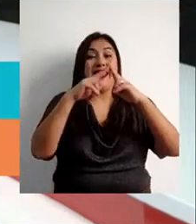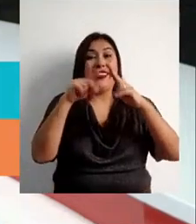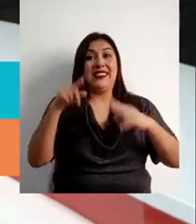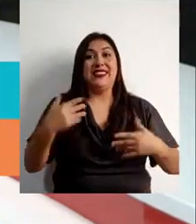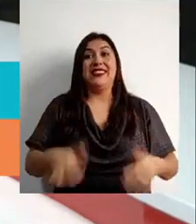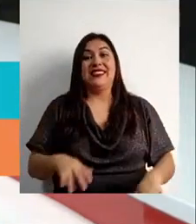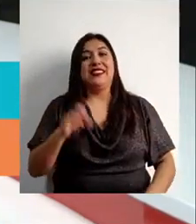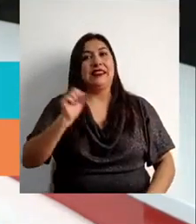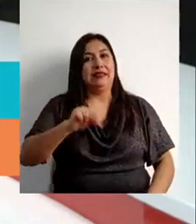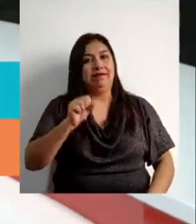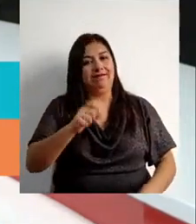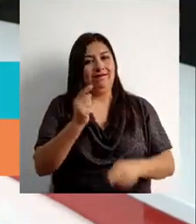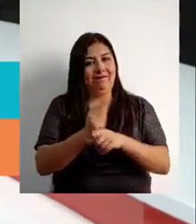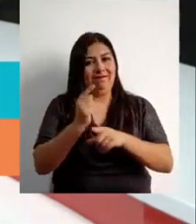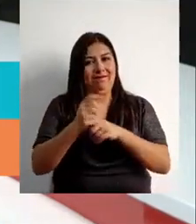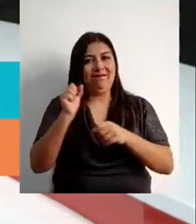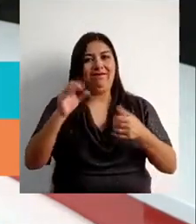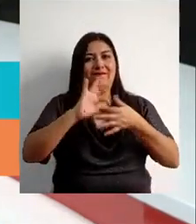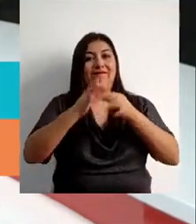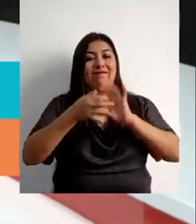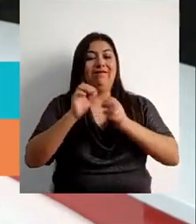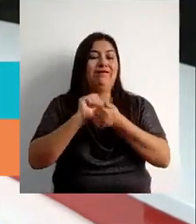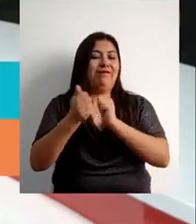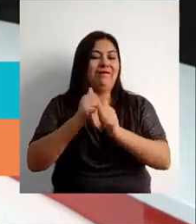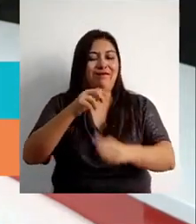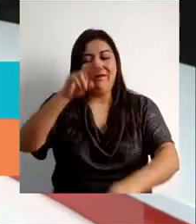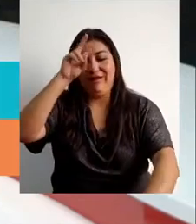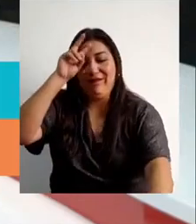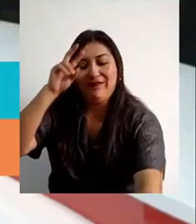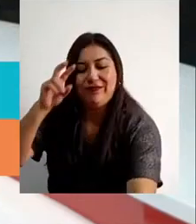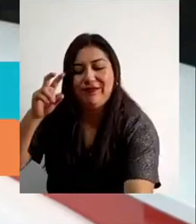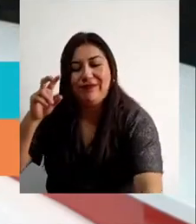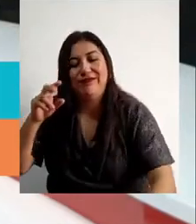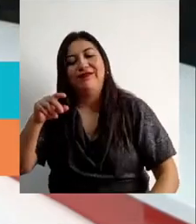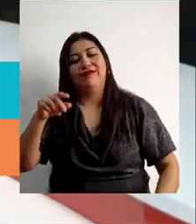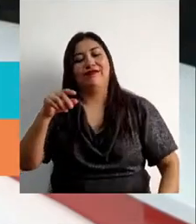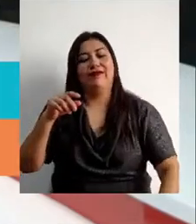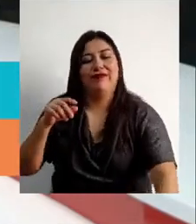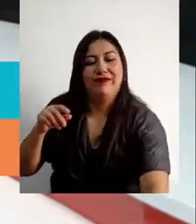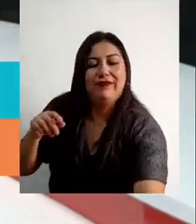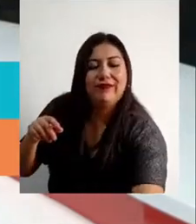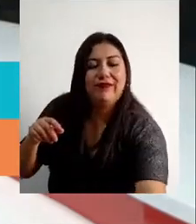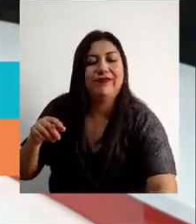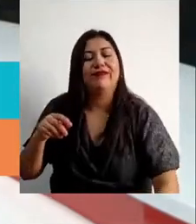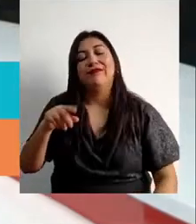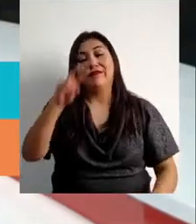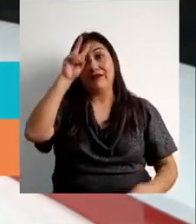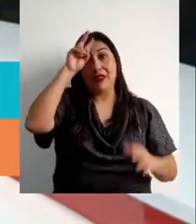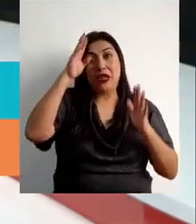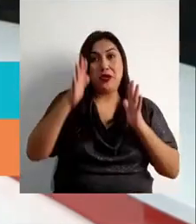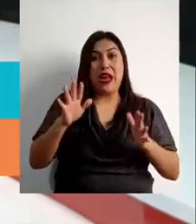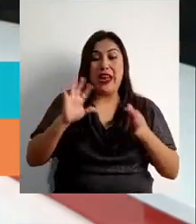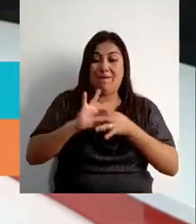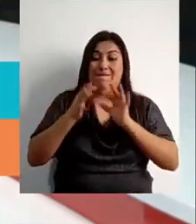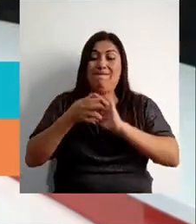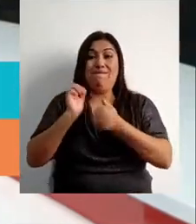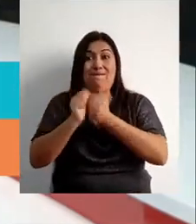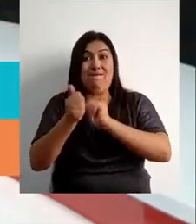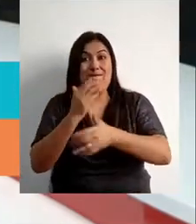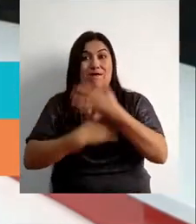Juegos Paralímpicos va a ser inolvidable debido a que nunca antes hemos tenido una representación tan